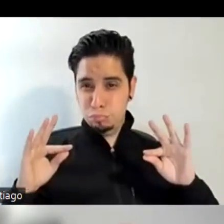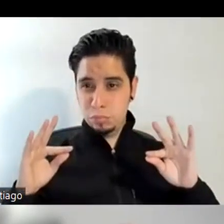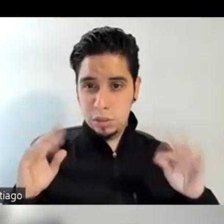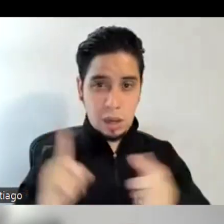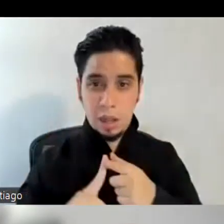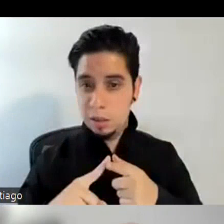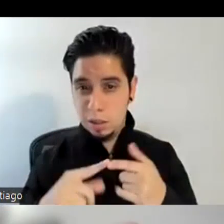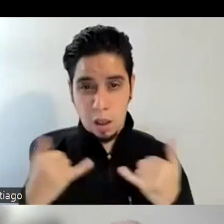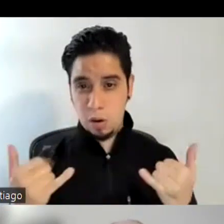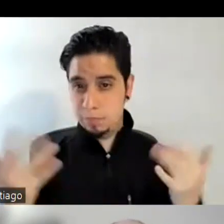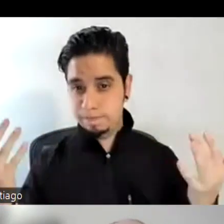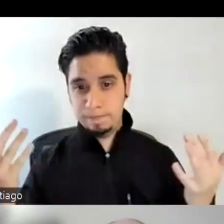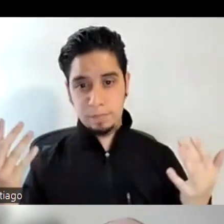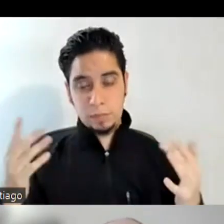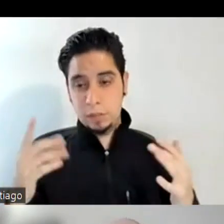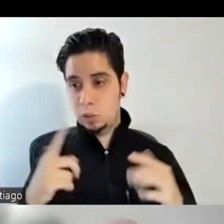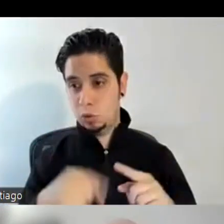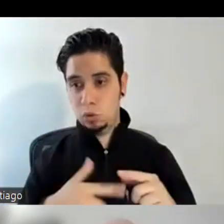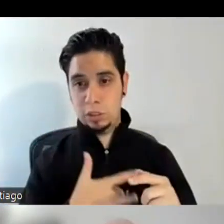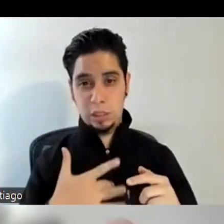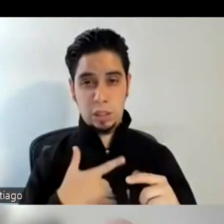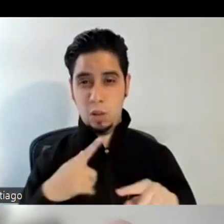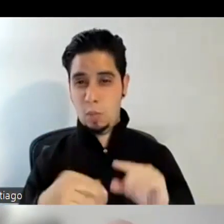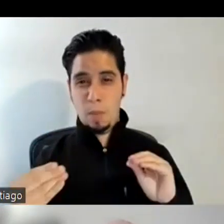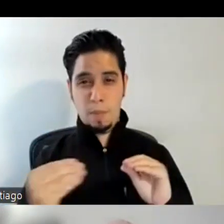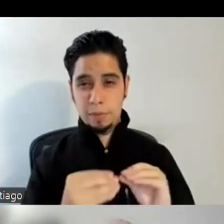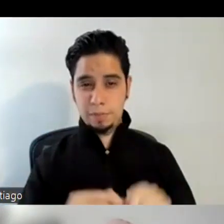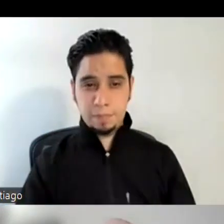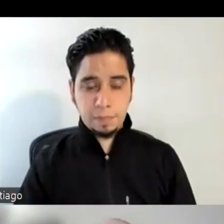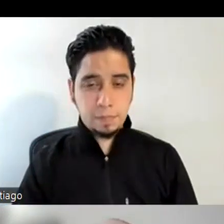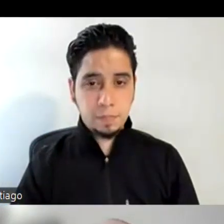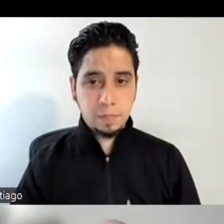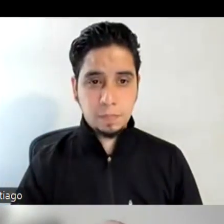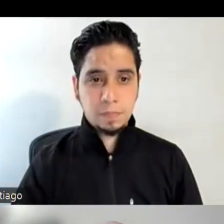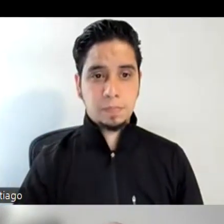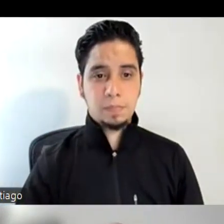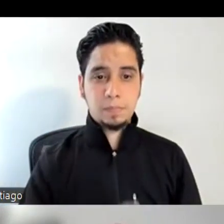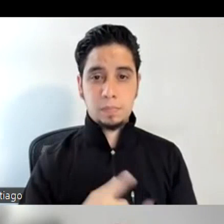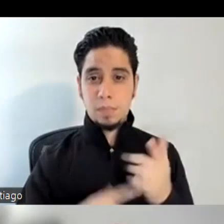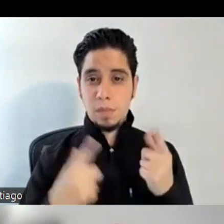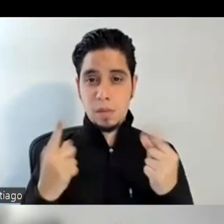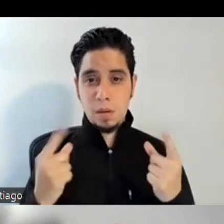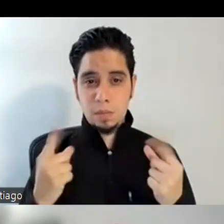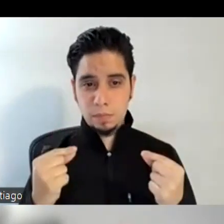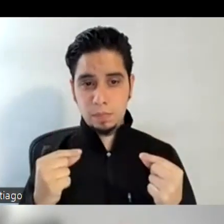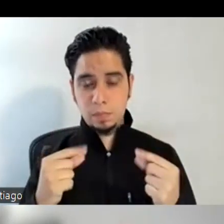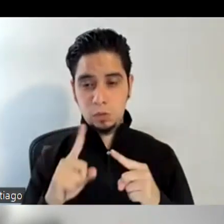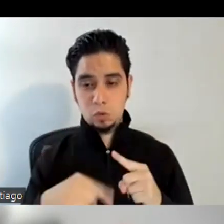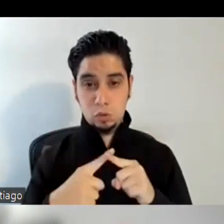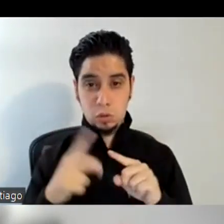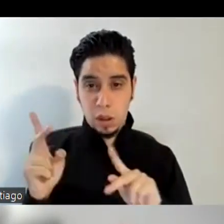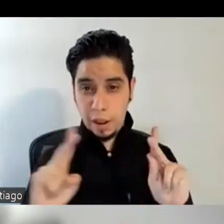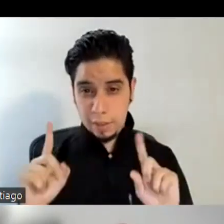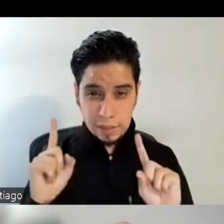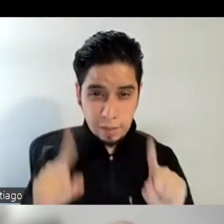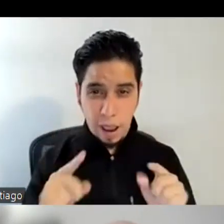Llega un momento que tú dices, no puedo más con producir. Lo que pasa es que finalmente, Isabel, cuando la gente va al